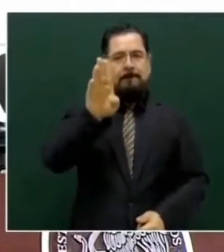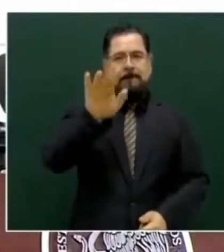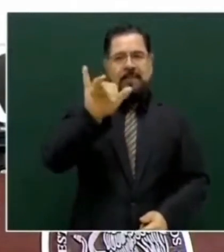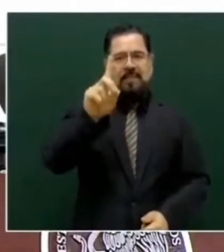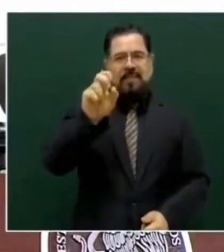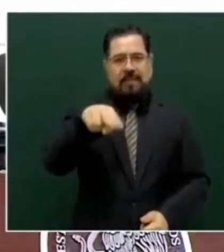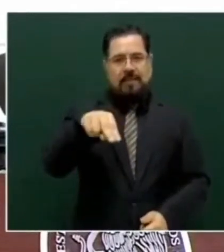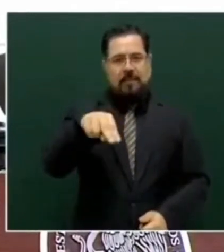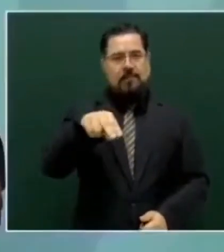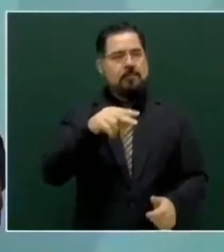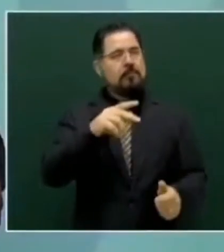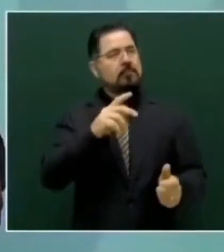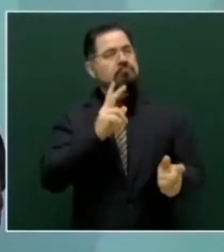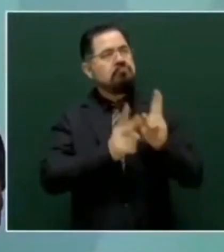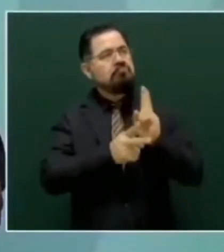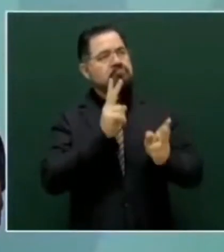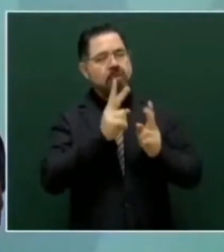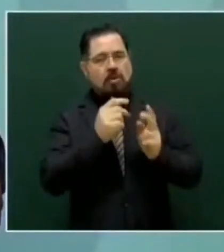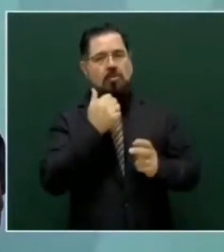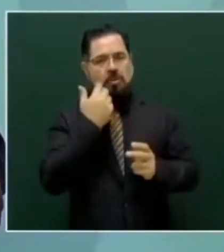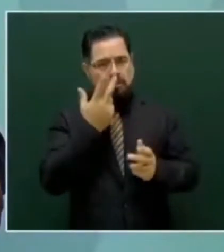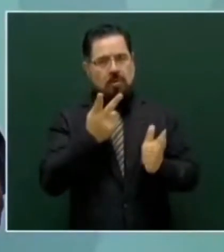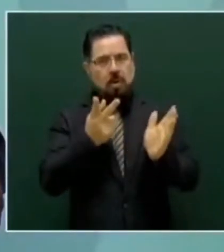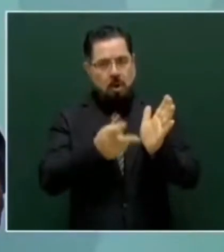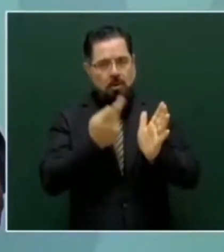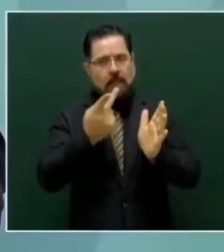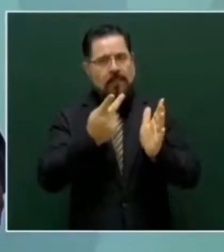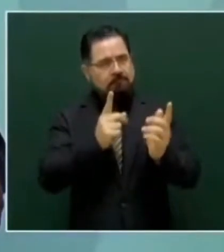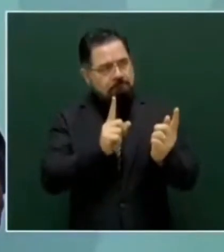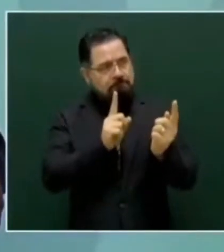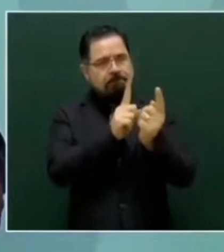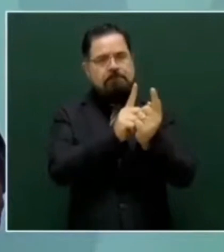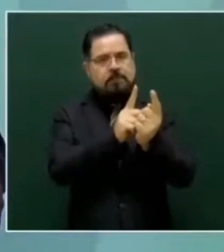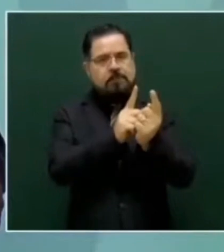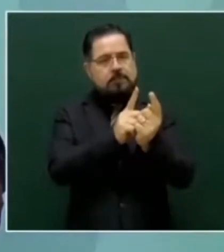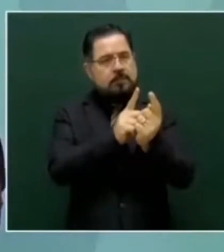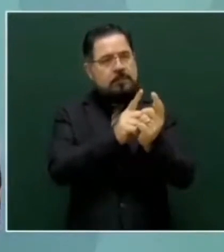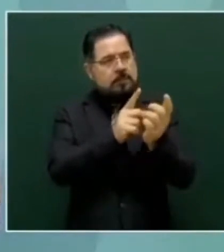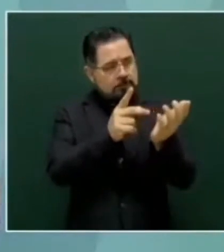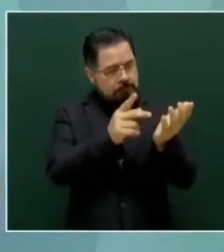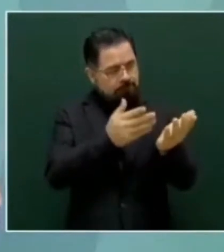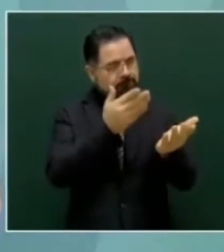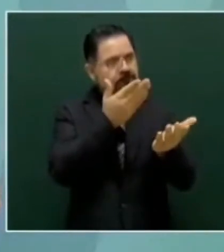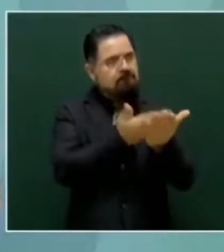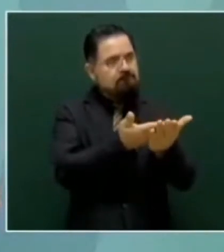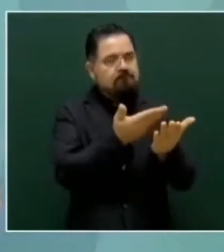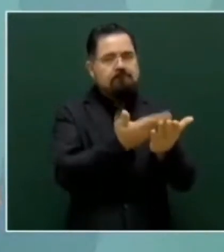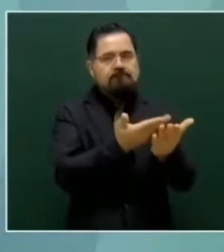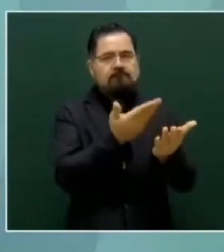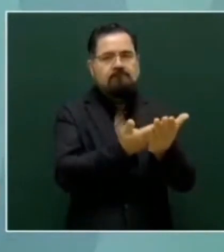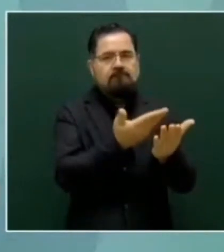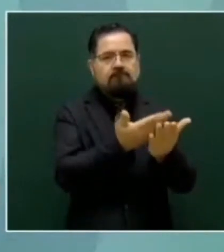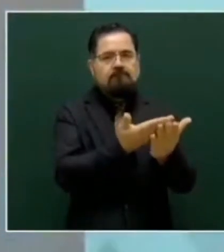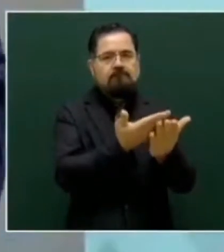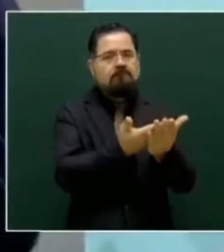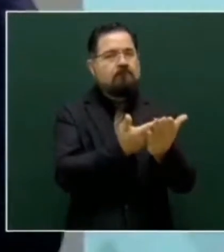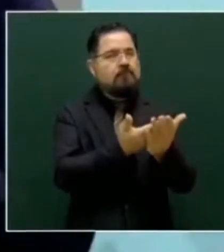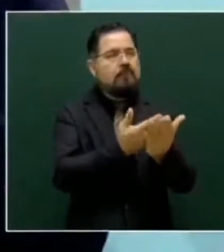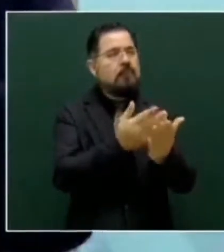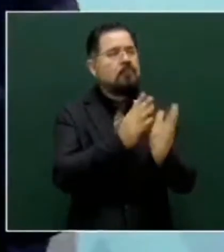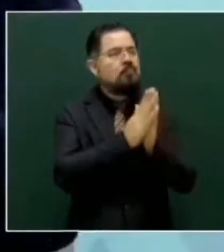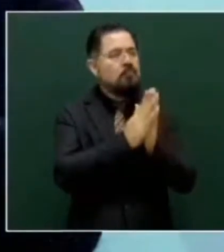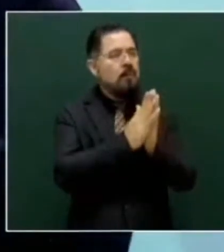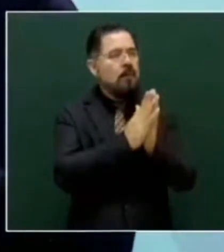Quiero seguir insistiendo en que se apruebe un plan de